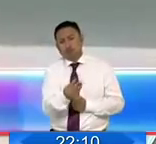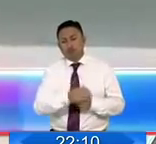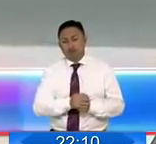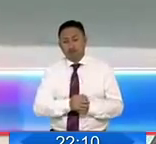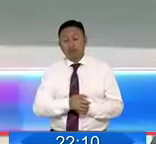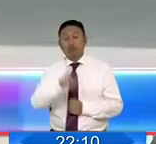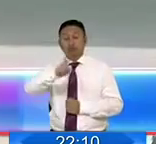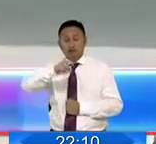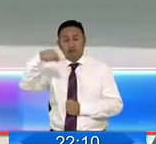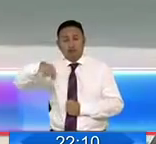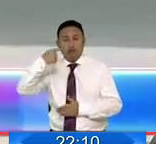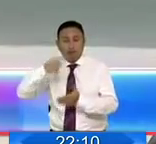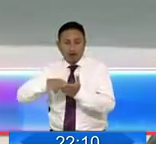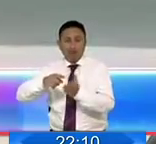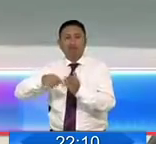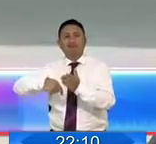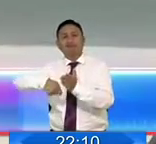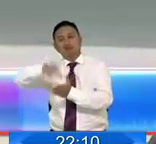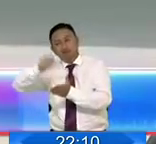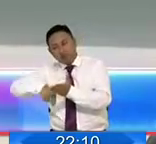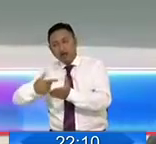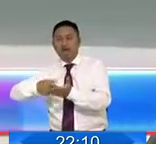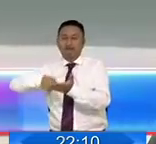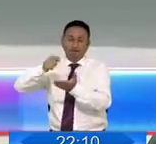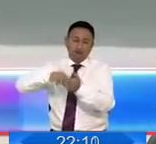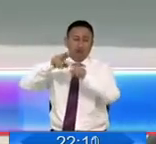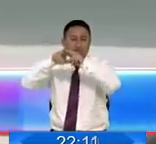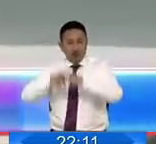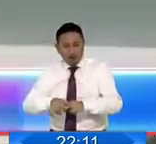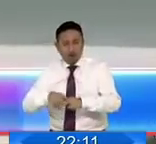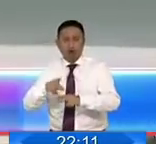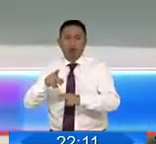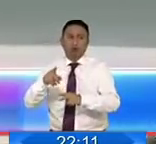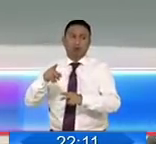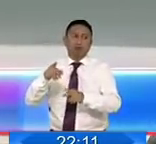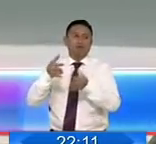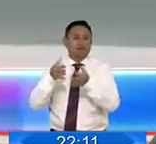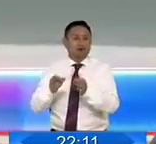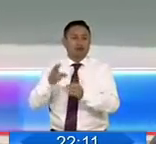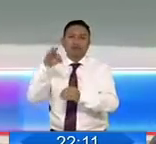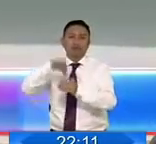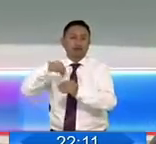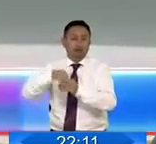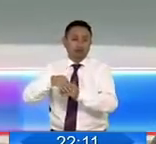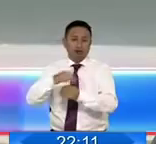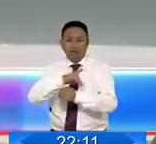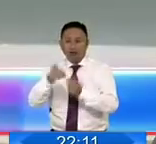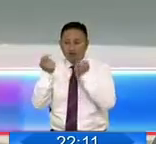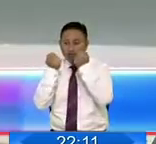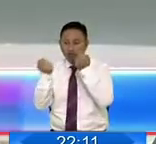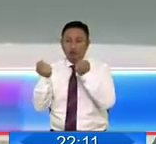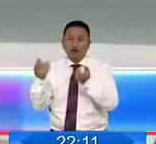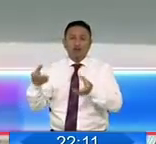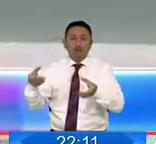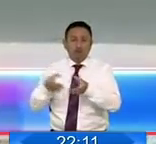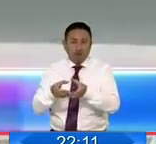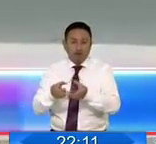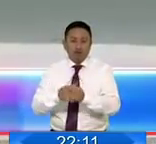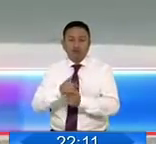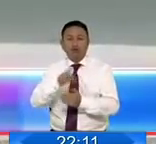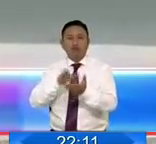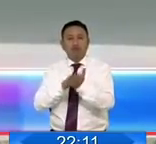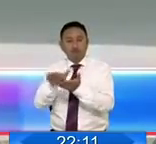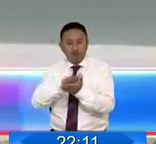personal por la inscripción de candidaturas, por las firmas, por el mecanismo electoral, por controlar el kit, controlar la impresión